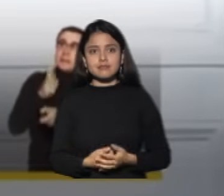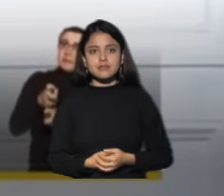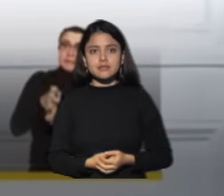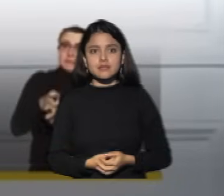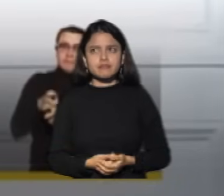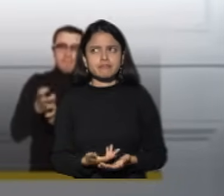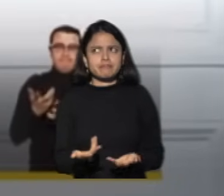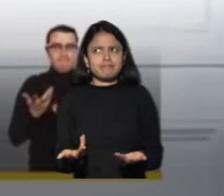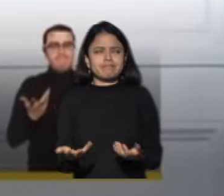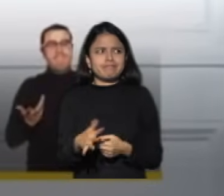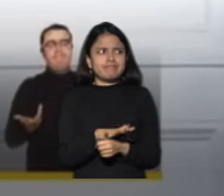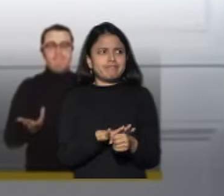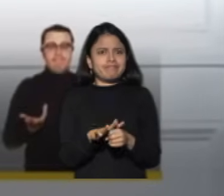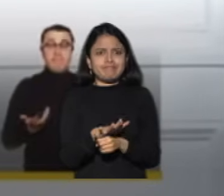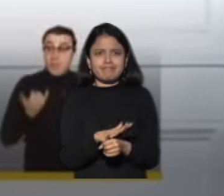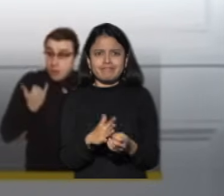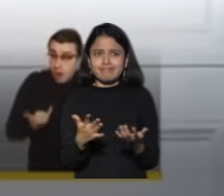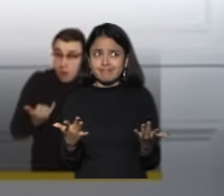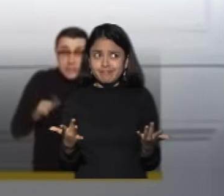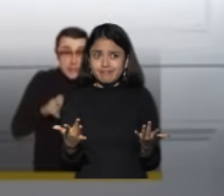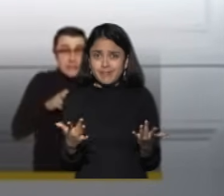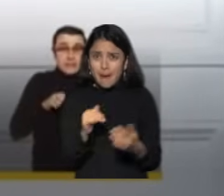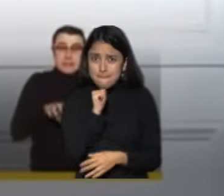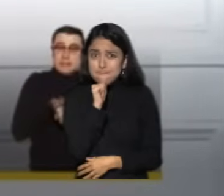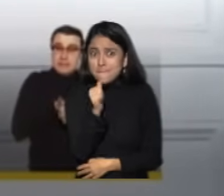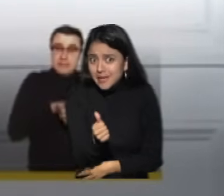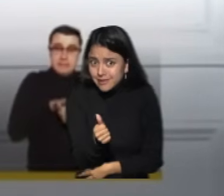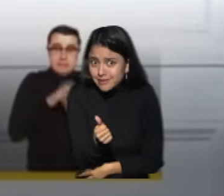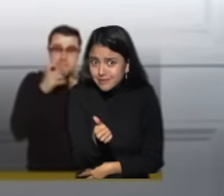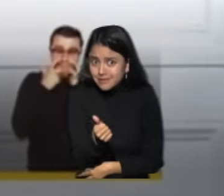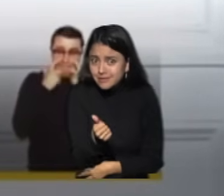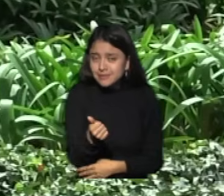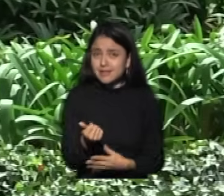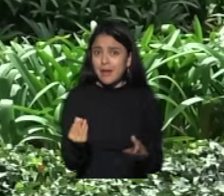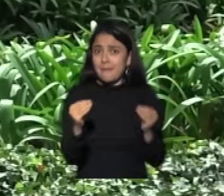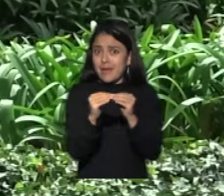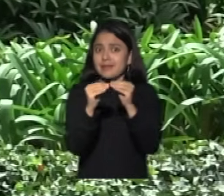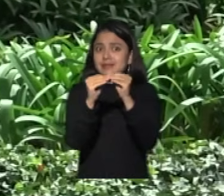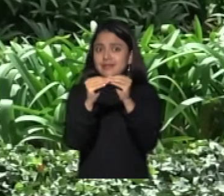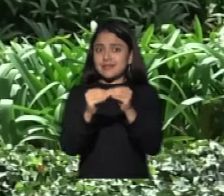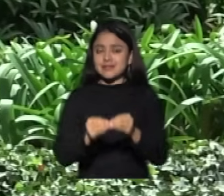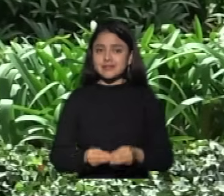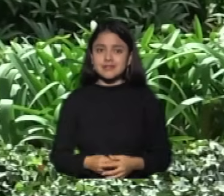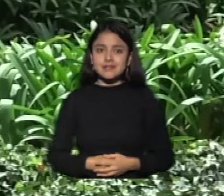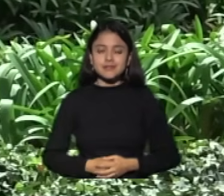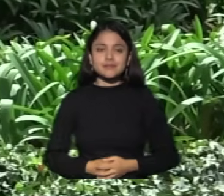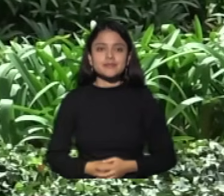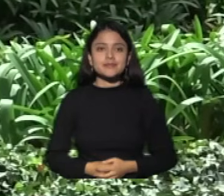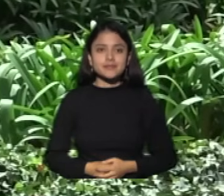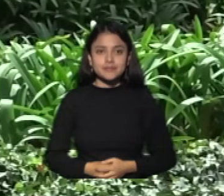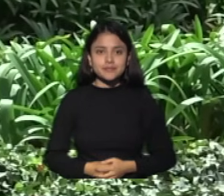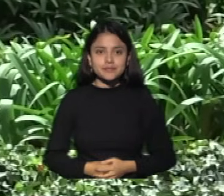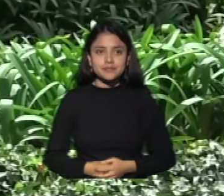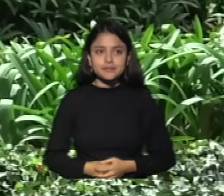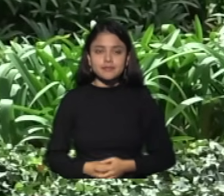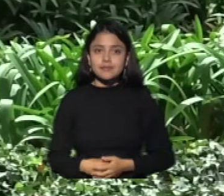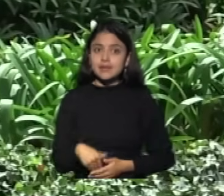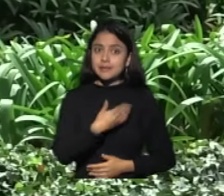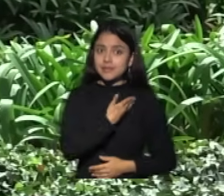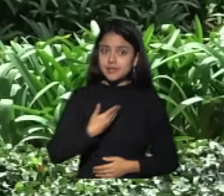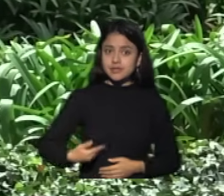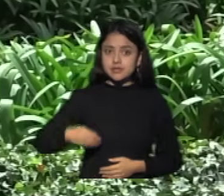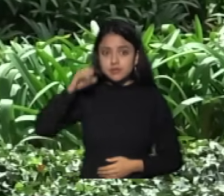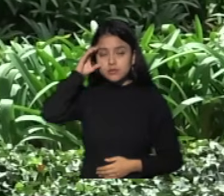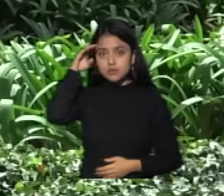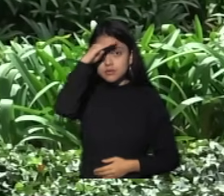como si la situación no fuese ya dramática en esos aspectos. El presidente Gustavo Petro en horas de la tarde